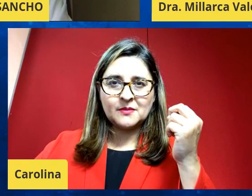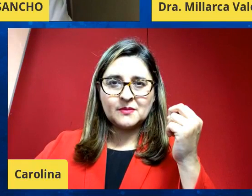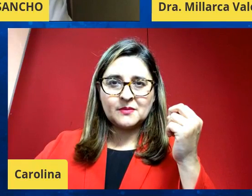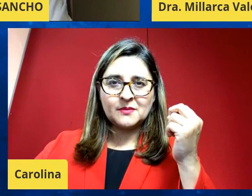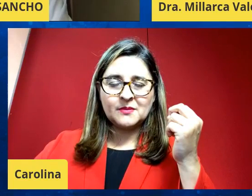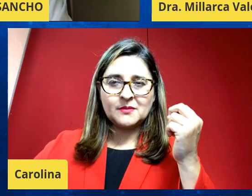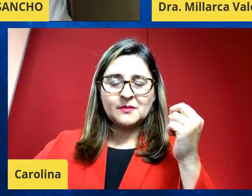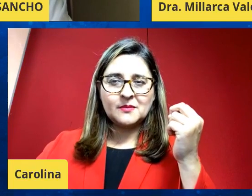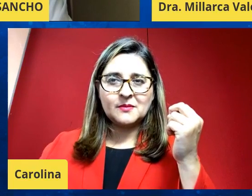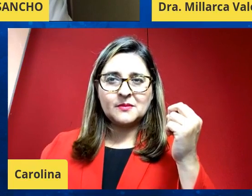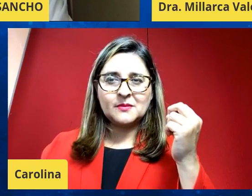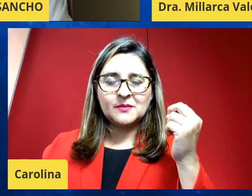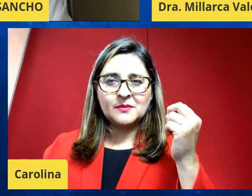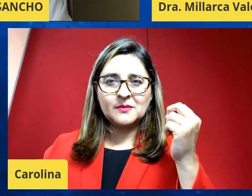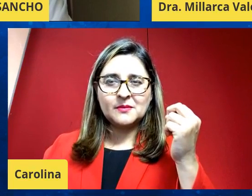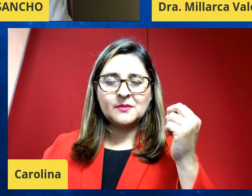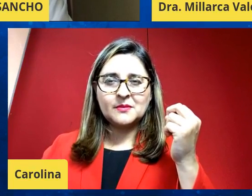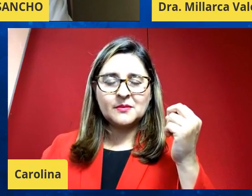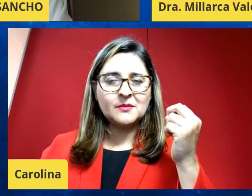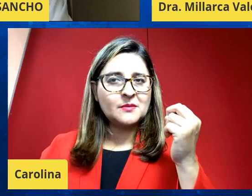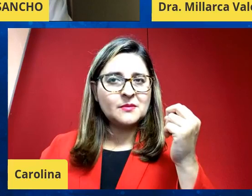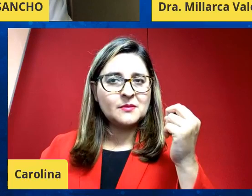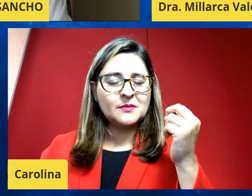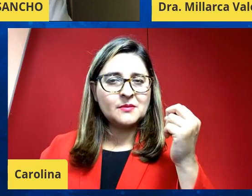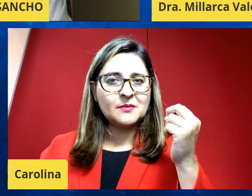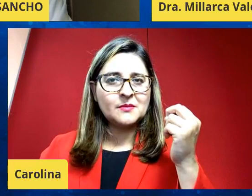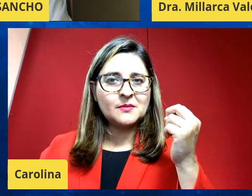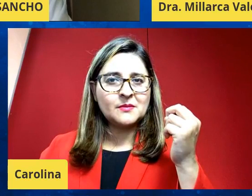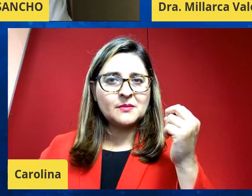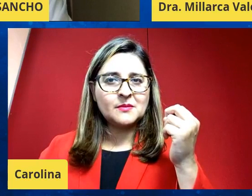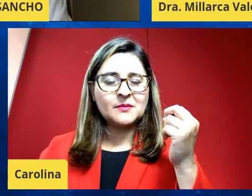generó, primero, lo